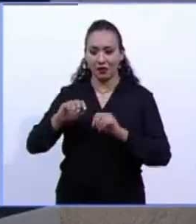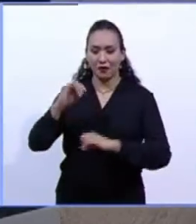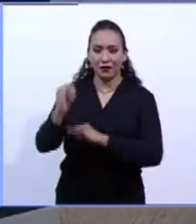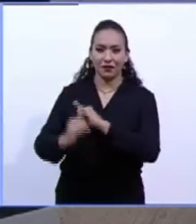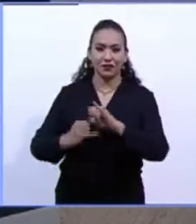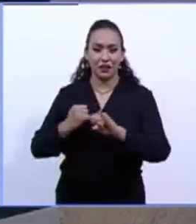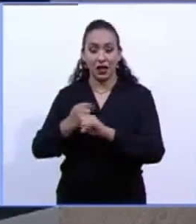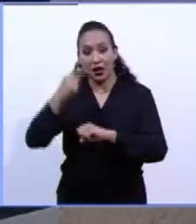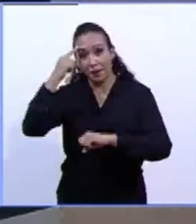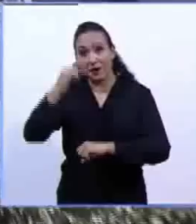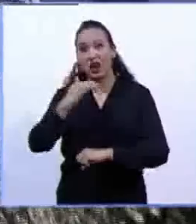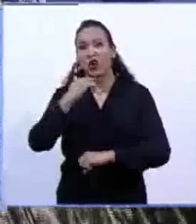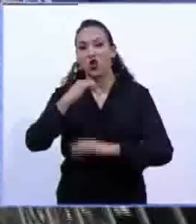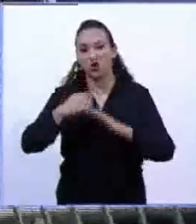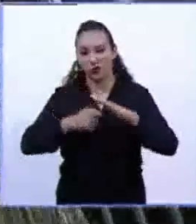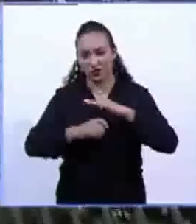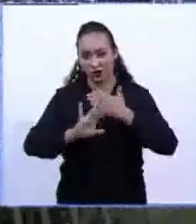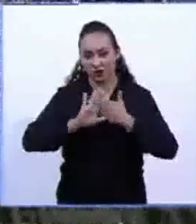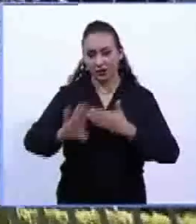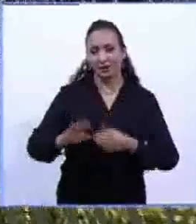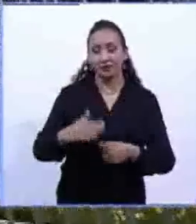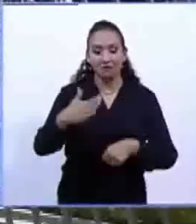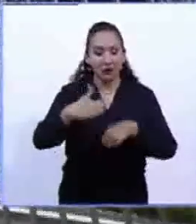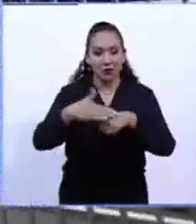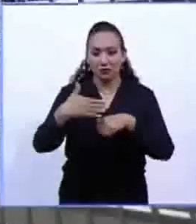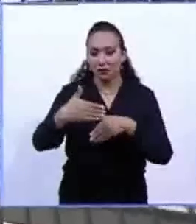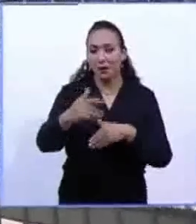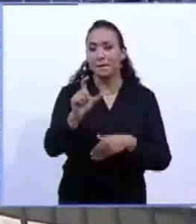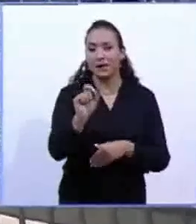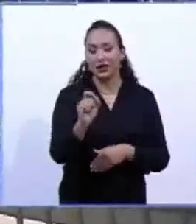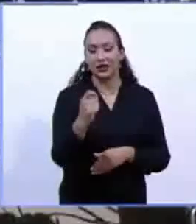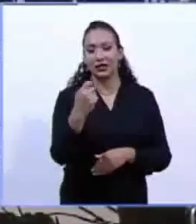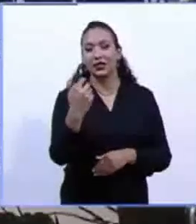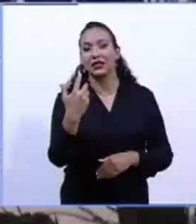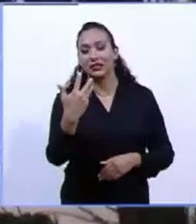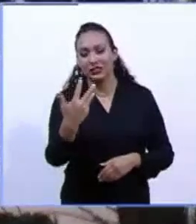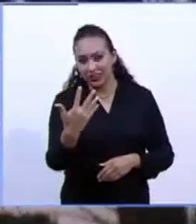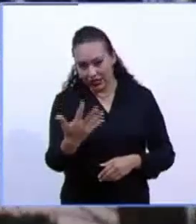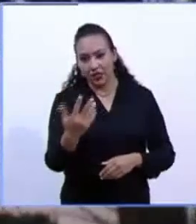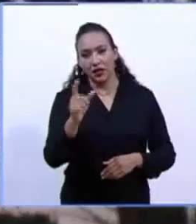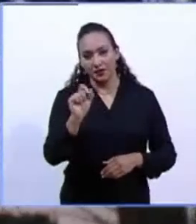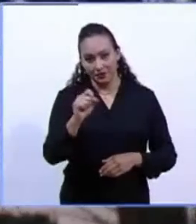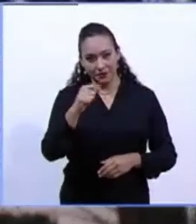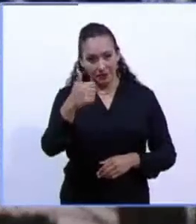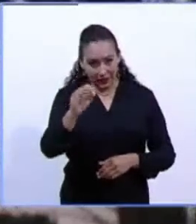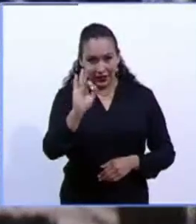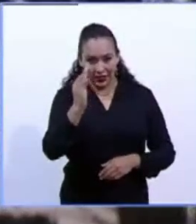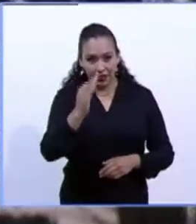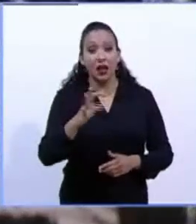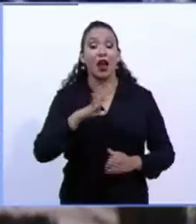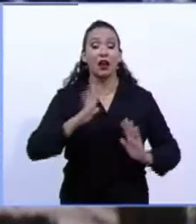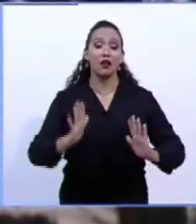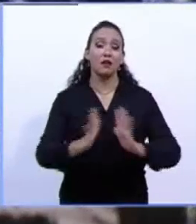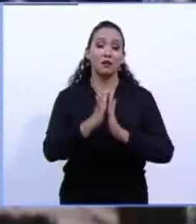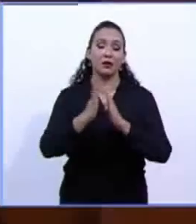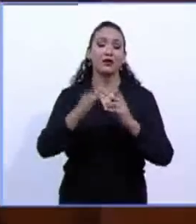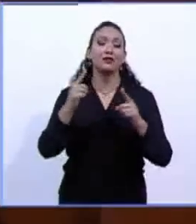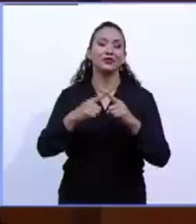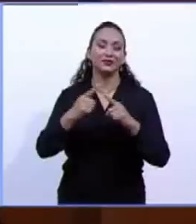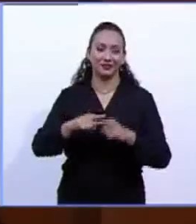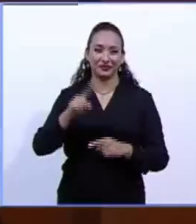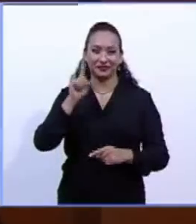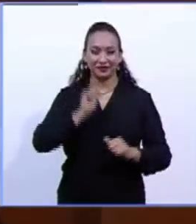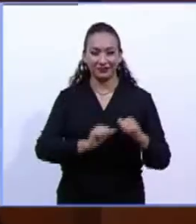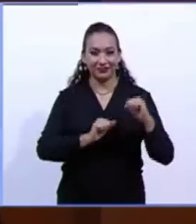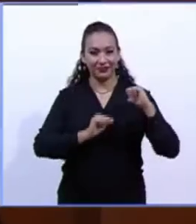internacionales anticorrupción, los próximos 25, 26 y 27 de febrero. Contará con la participación de la consejera de la